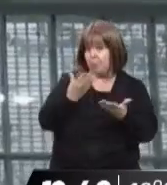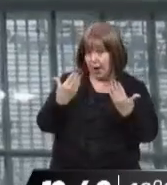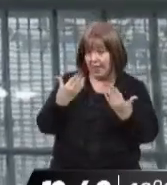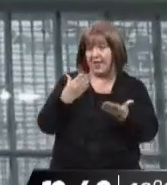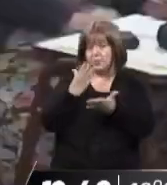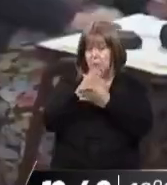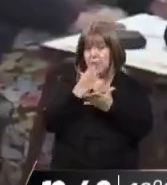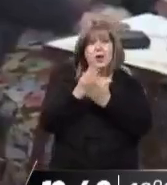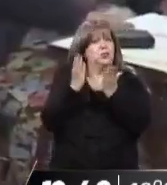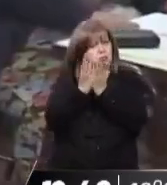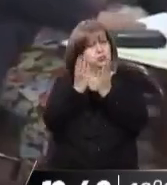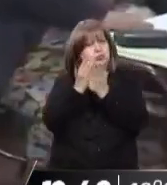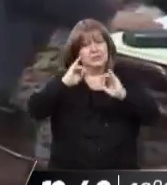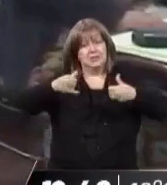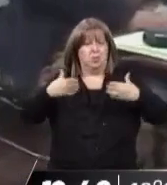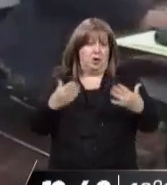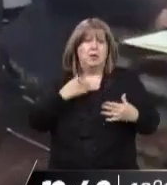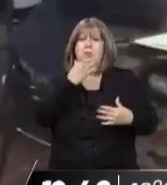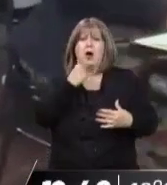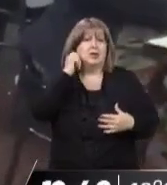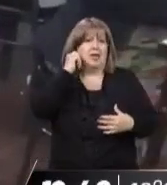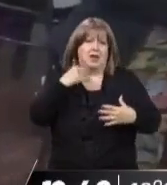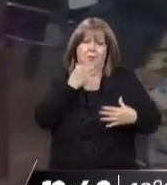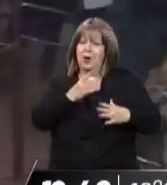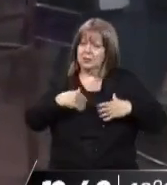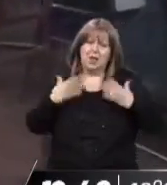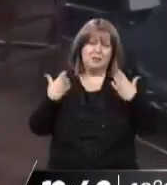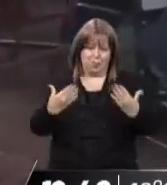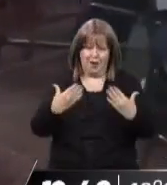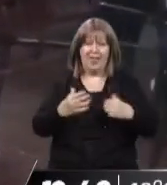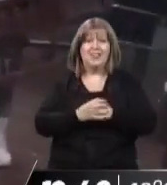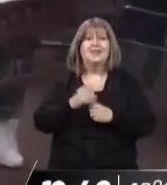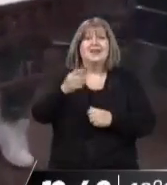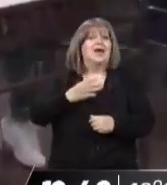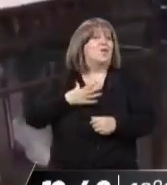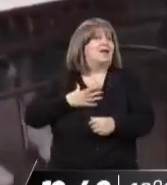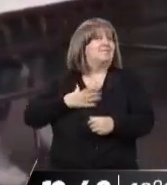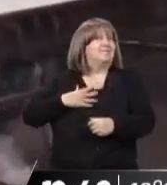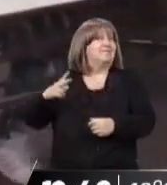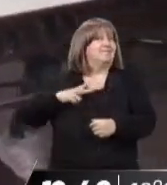para cumplir con ese desafío que yo creo que es de uno, ¿no? Lo más personal que puede haber como el estudio y las herramientas, me encantó.